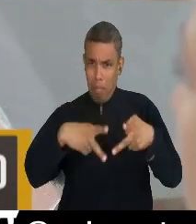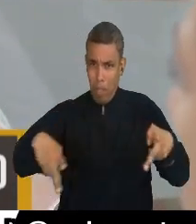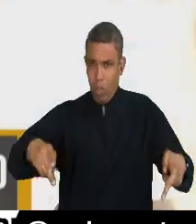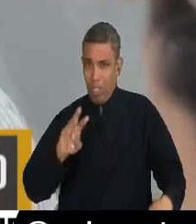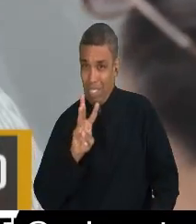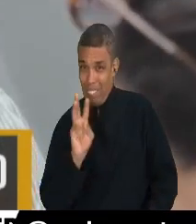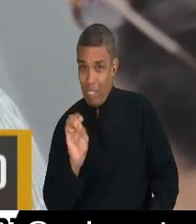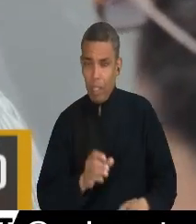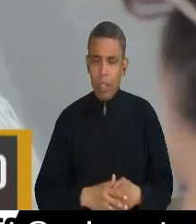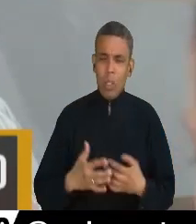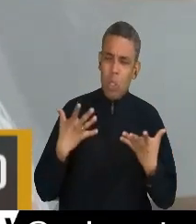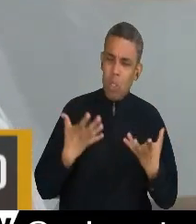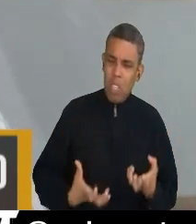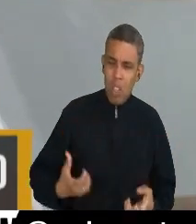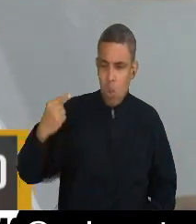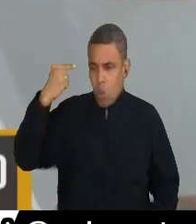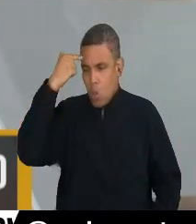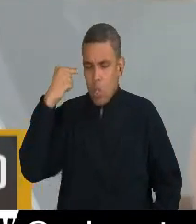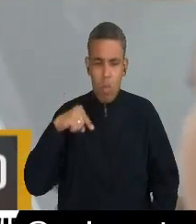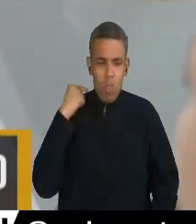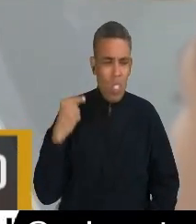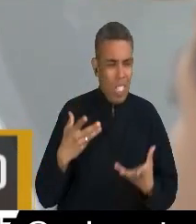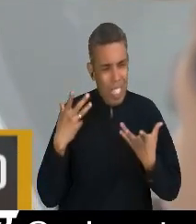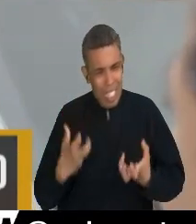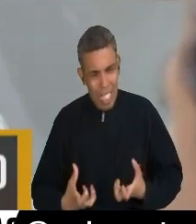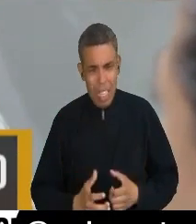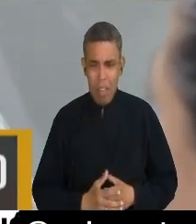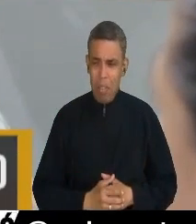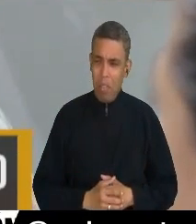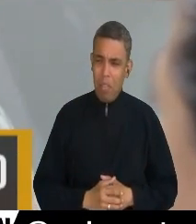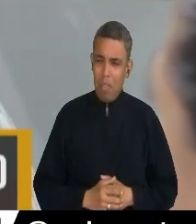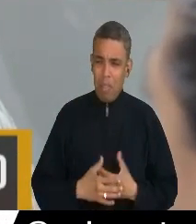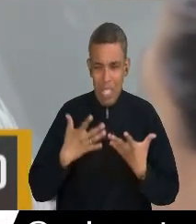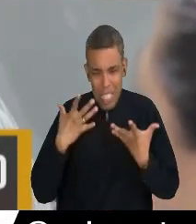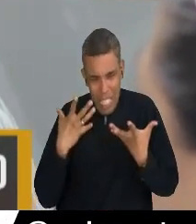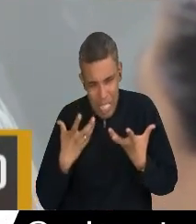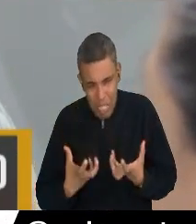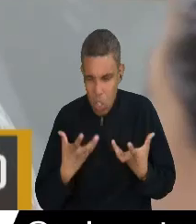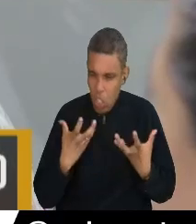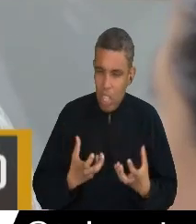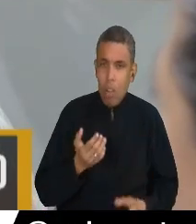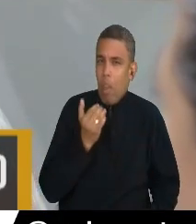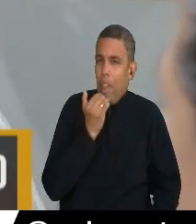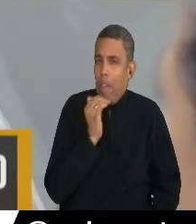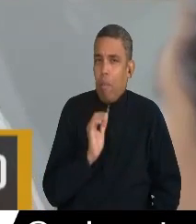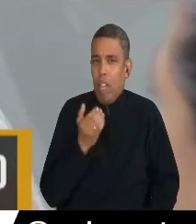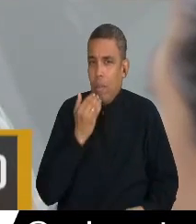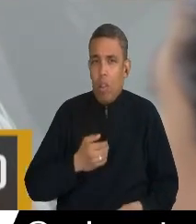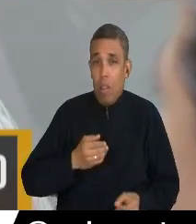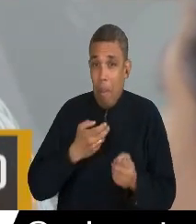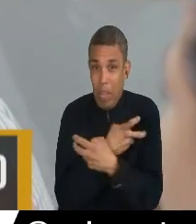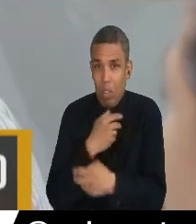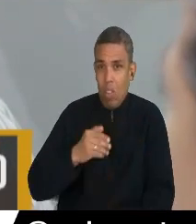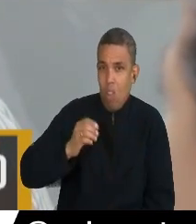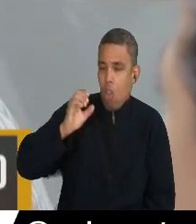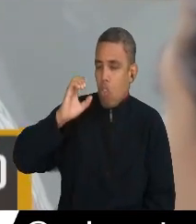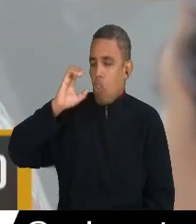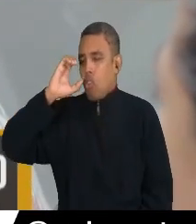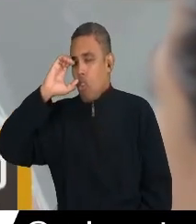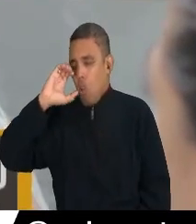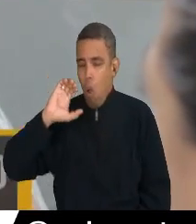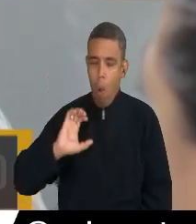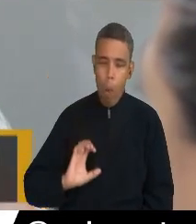parecido, que junto con la policía estamos muy interesados en que definamos cuáles son los parámetros de trabajo que